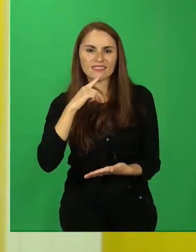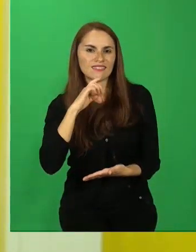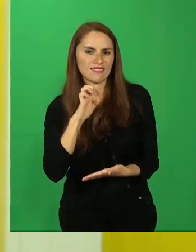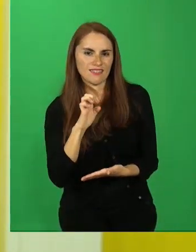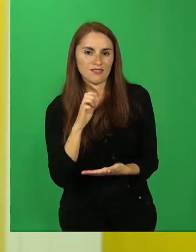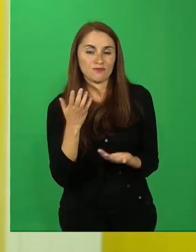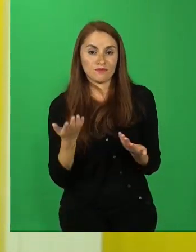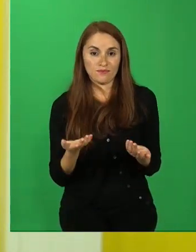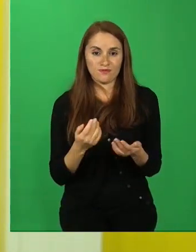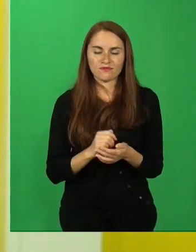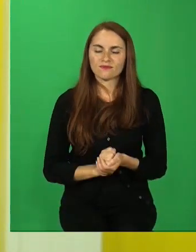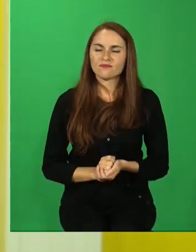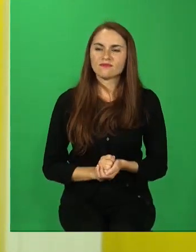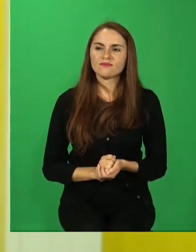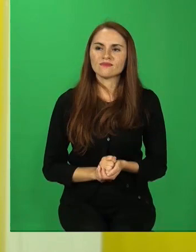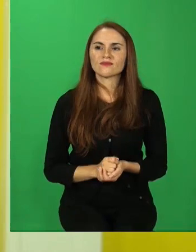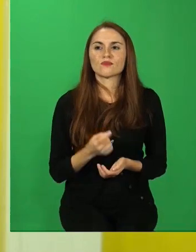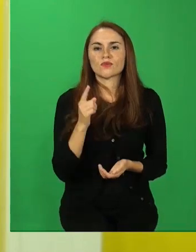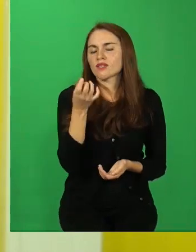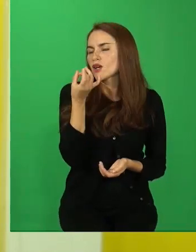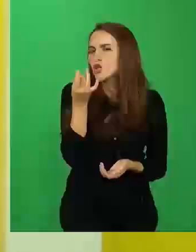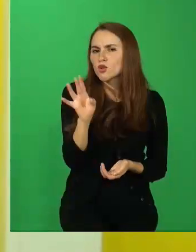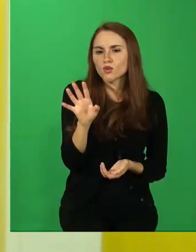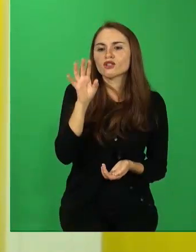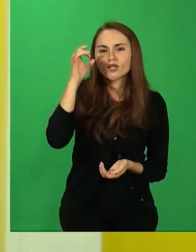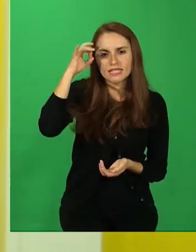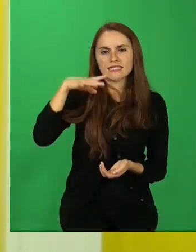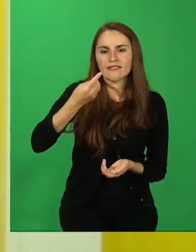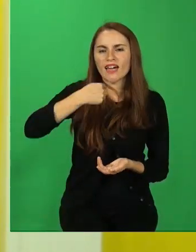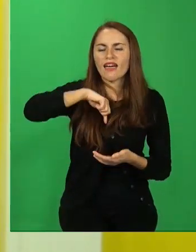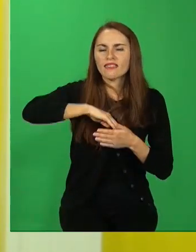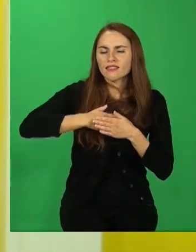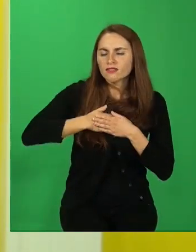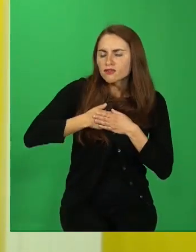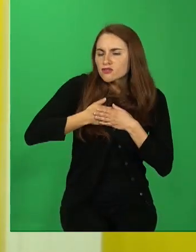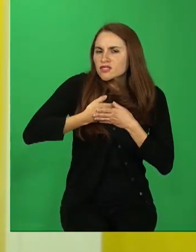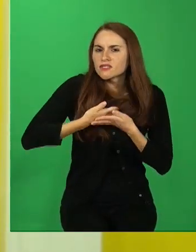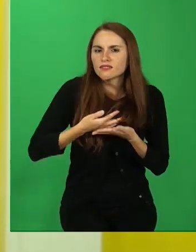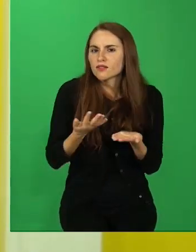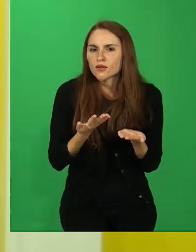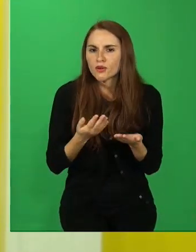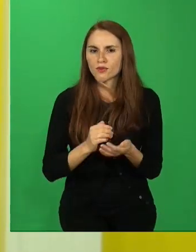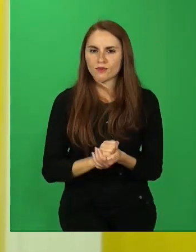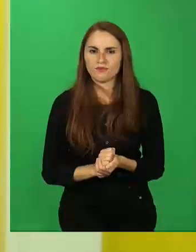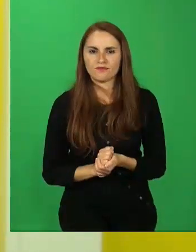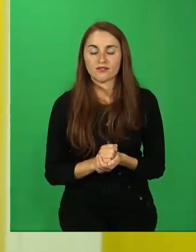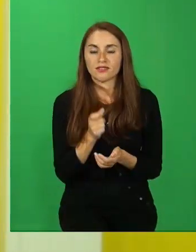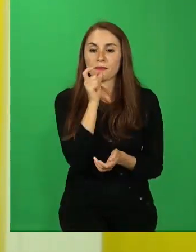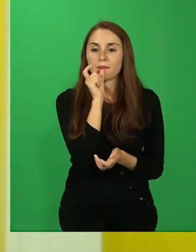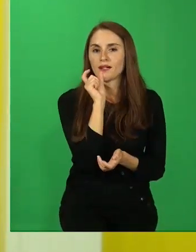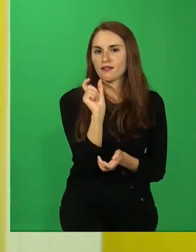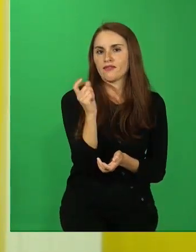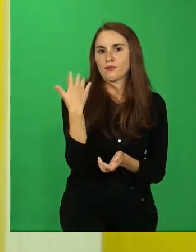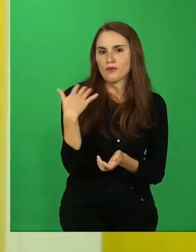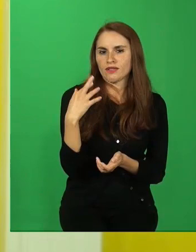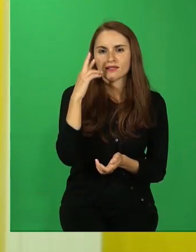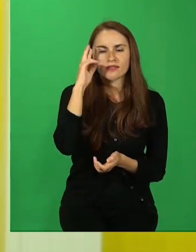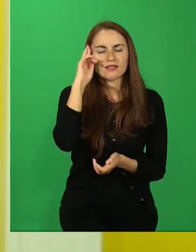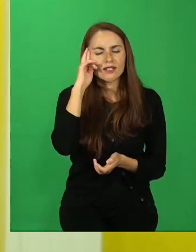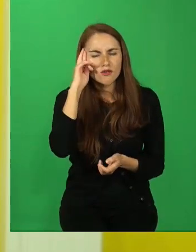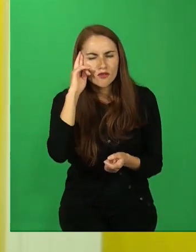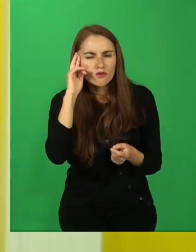narrar acciones, habla de la interioridad de los personajes. Palabras clave, insisto,